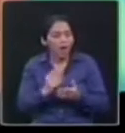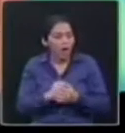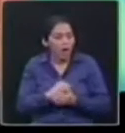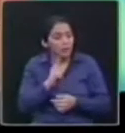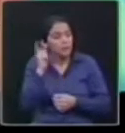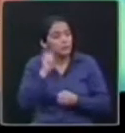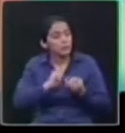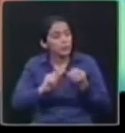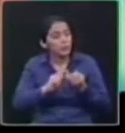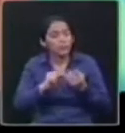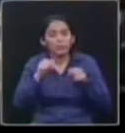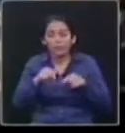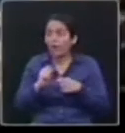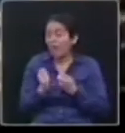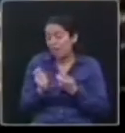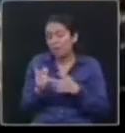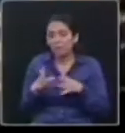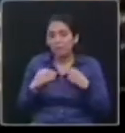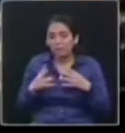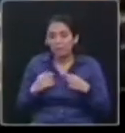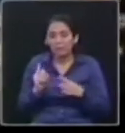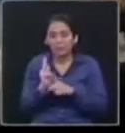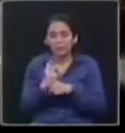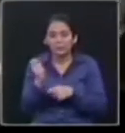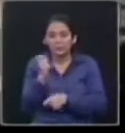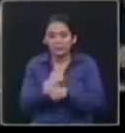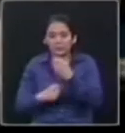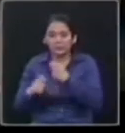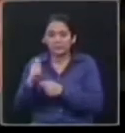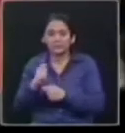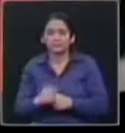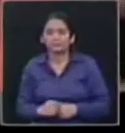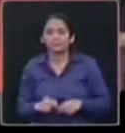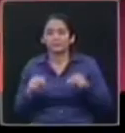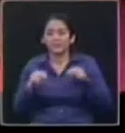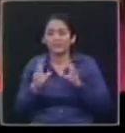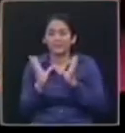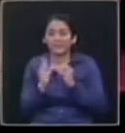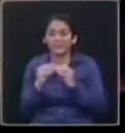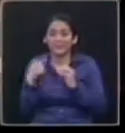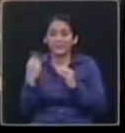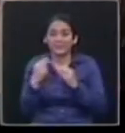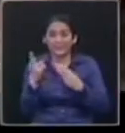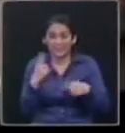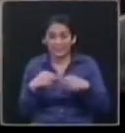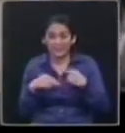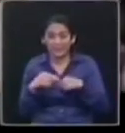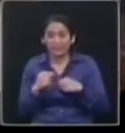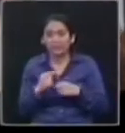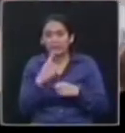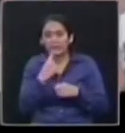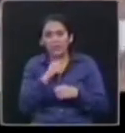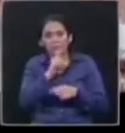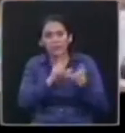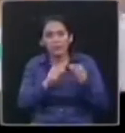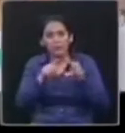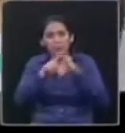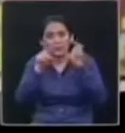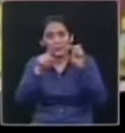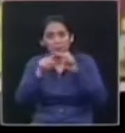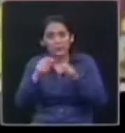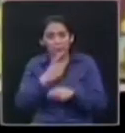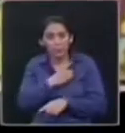productos lleguen al mercado. La macrorrueda de negocios no solo reconoce el esfuerzo y trabajo de nuestros emprendedores y empresarios, sino que les